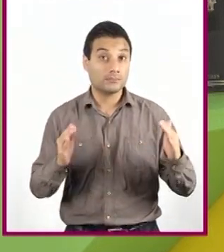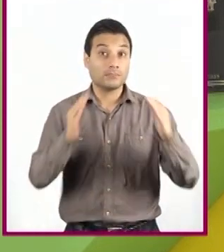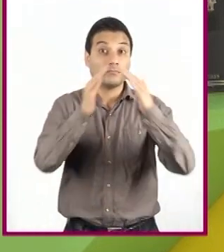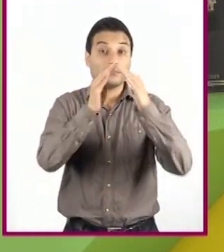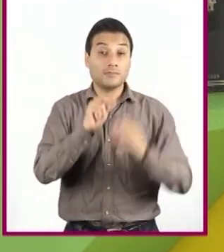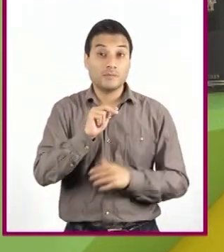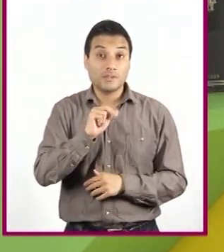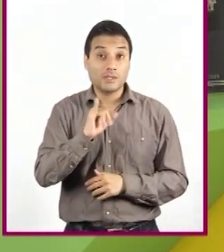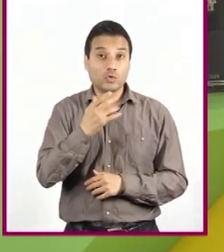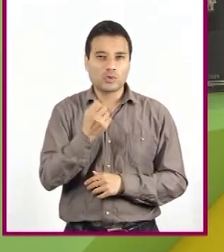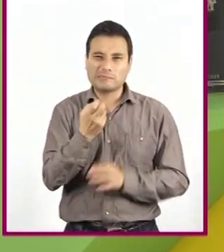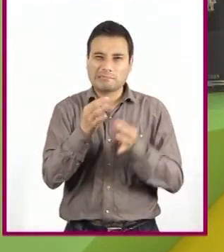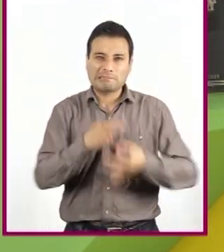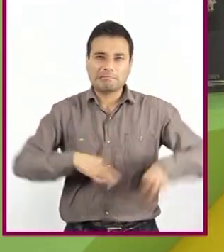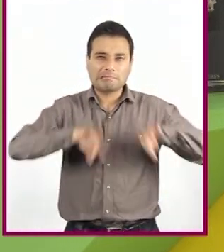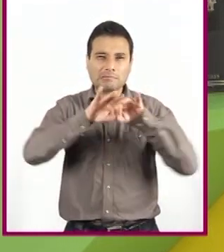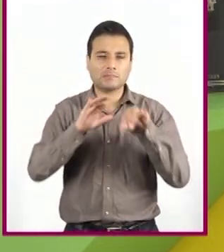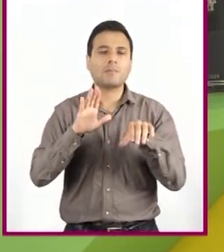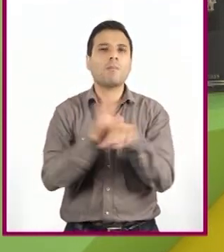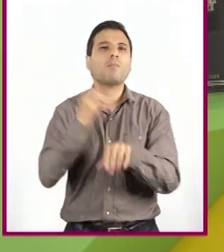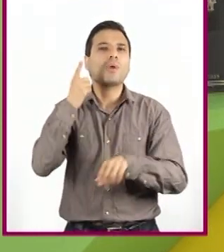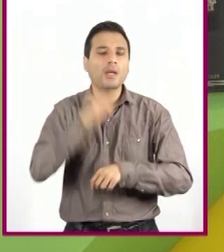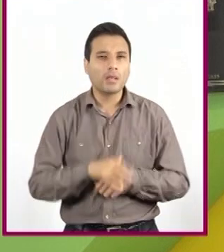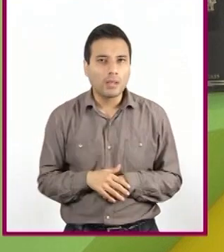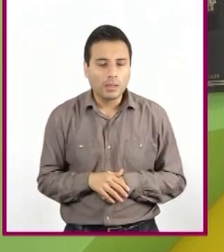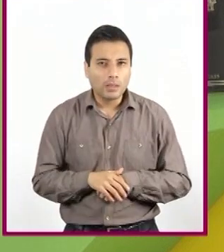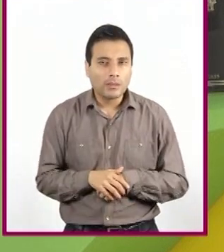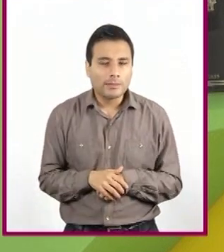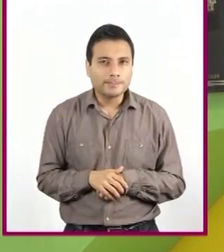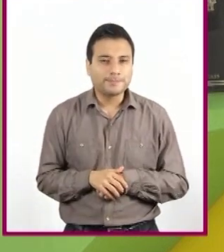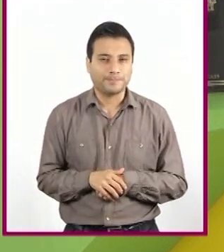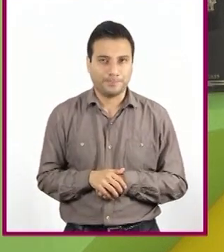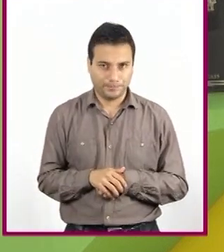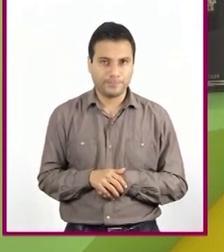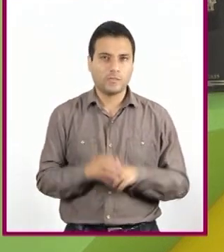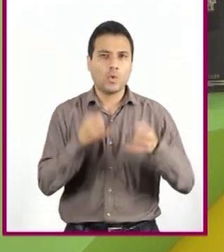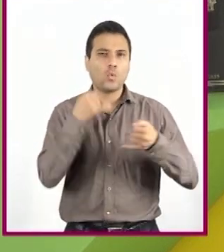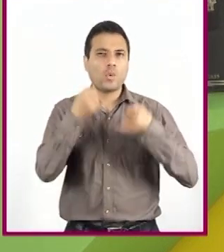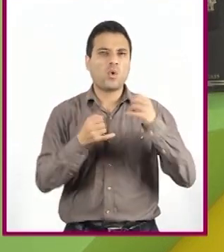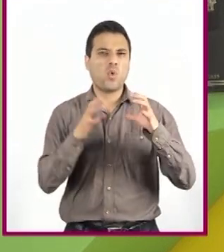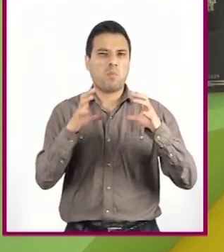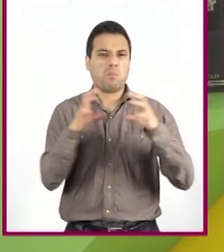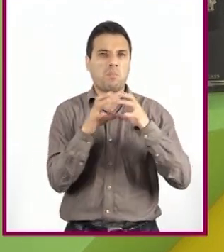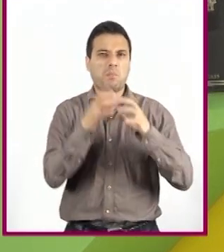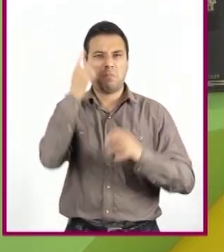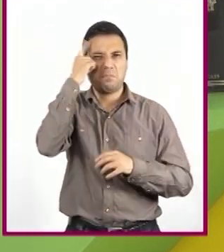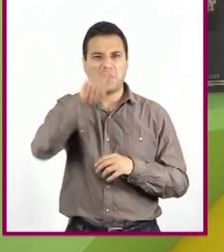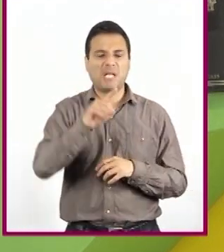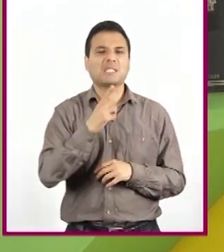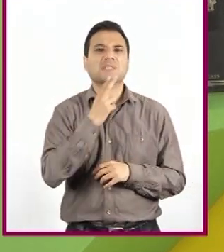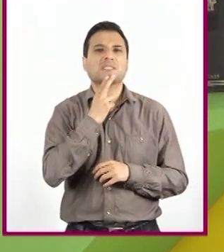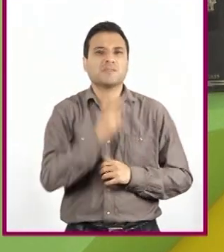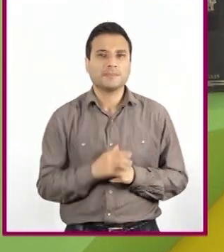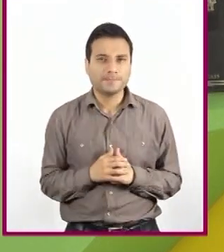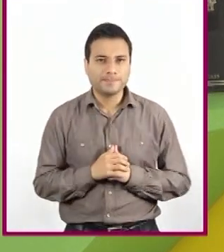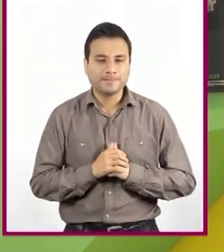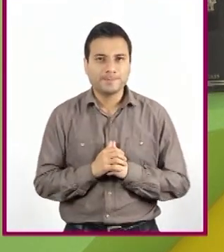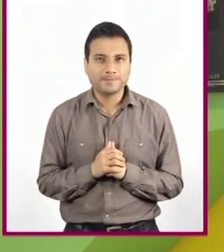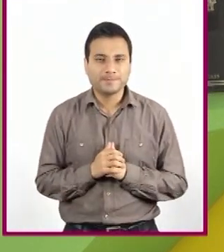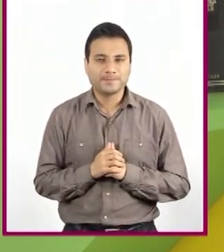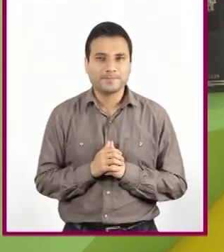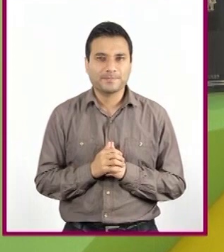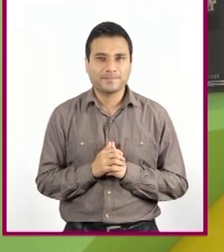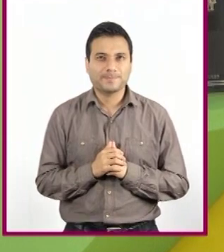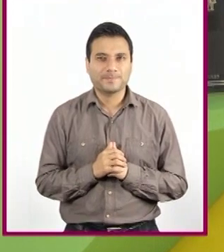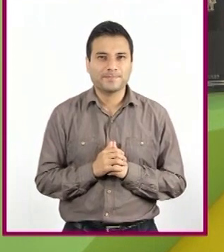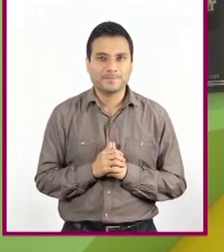más significativa? ¿Cuál es la importancia que tenía el juego de pelota en el Tajín? Conforme se